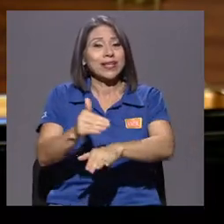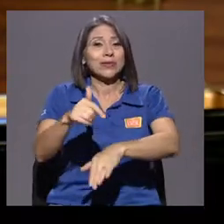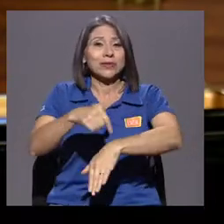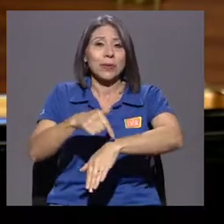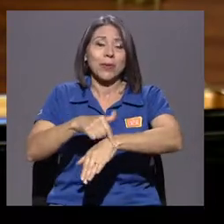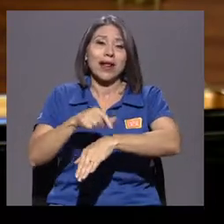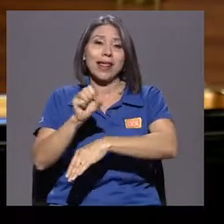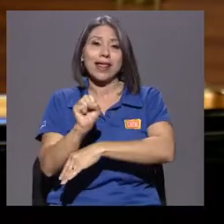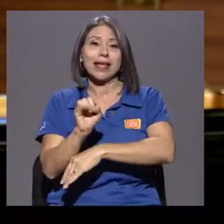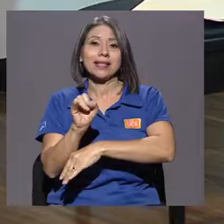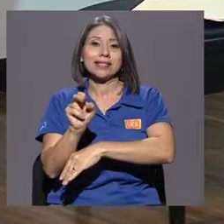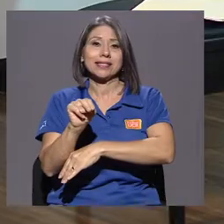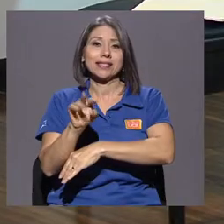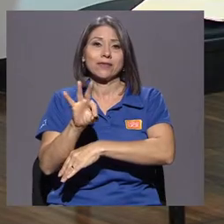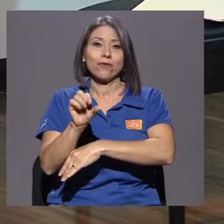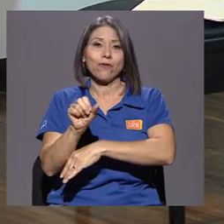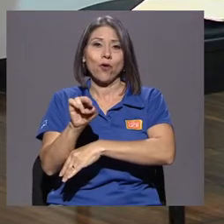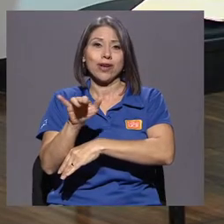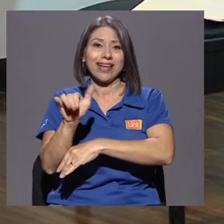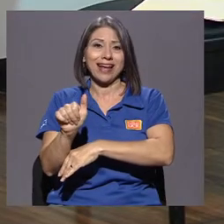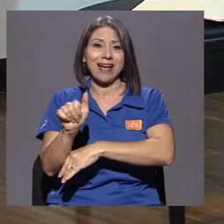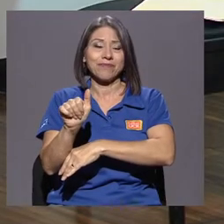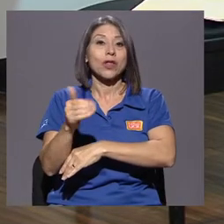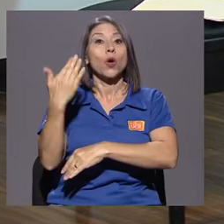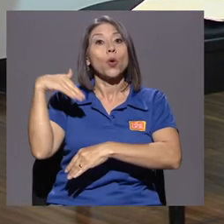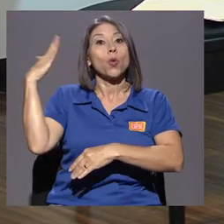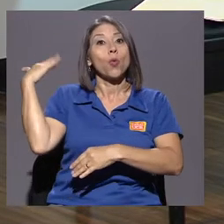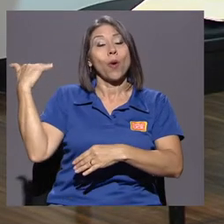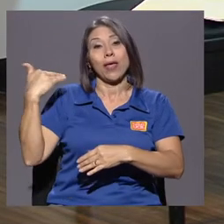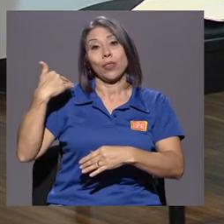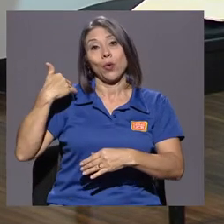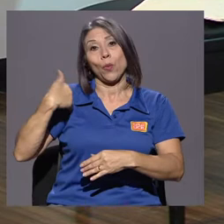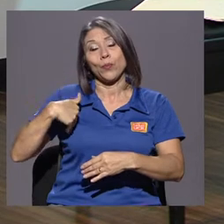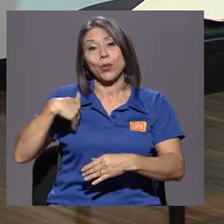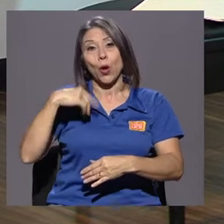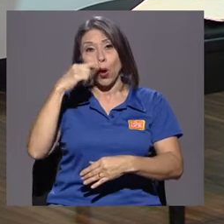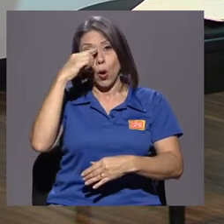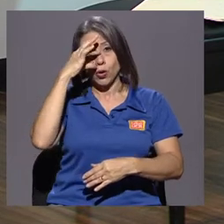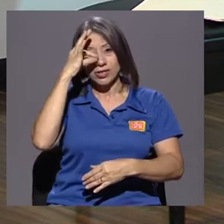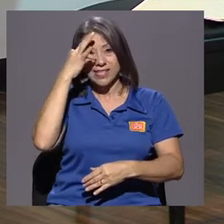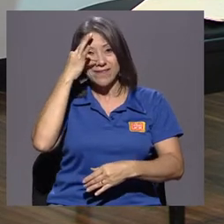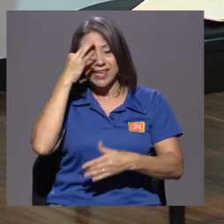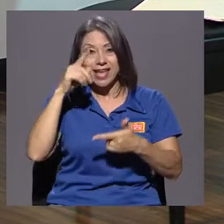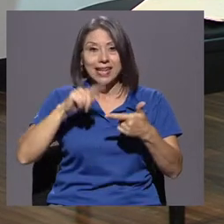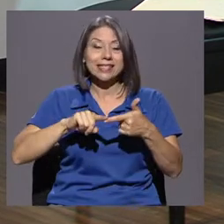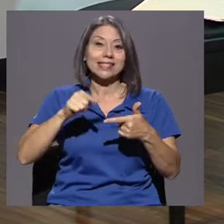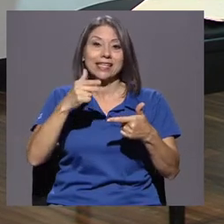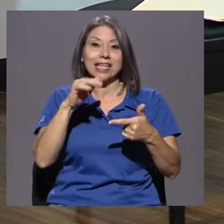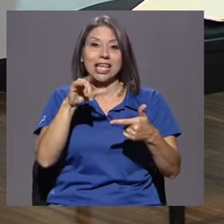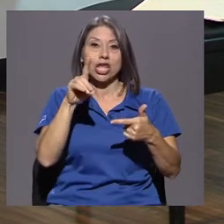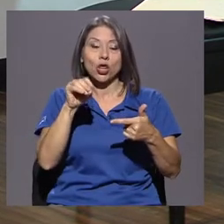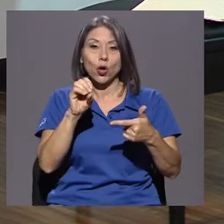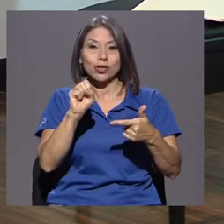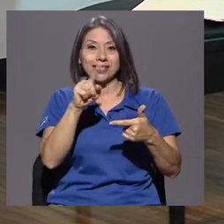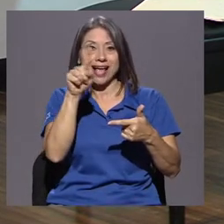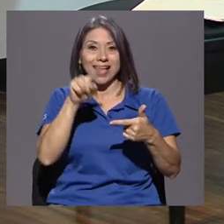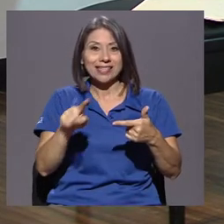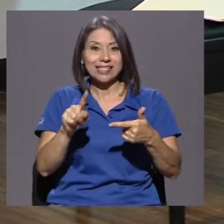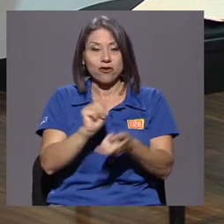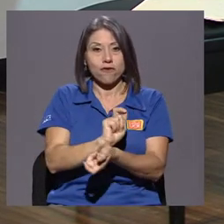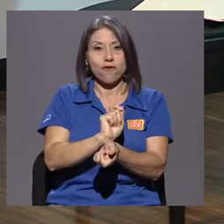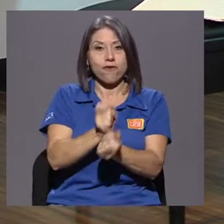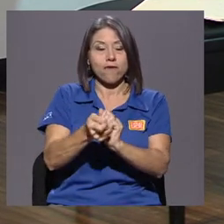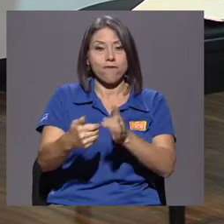orquesta sinfónica nacional cuando ella era el brawn don josé figueres y sobre todo don guido saints reformaron la orquesta en el